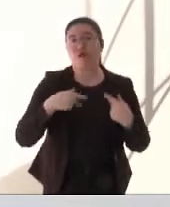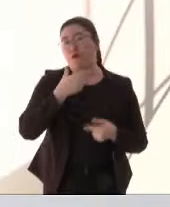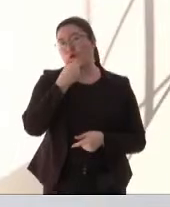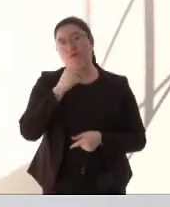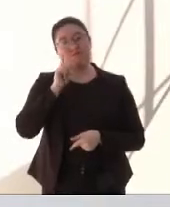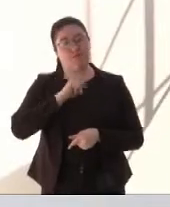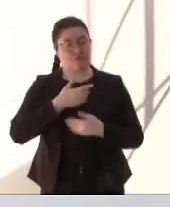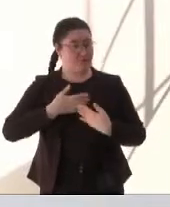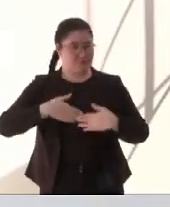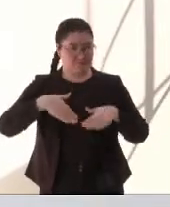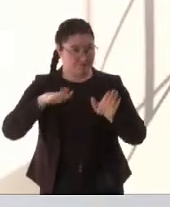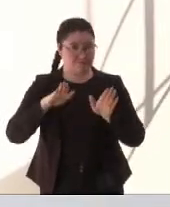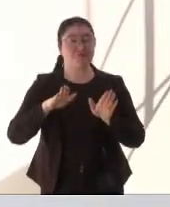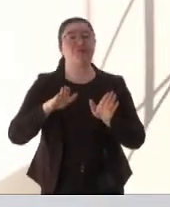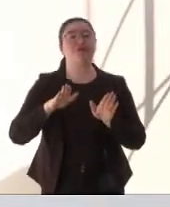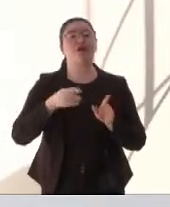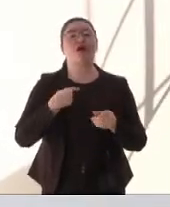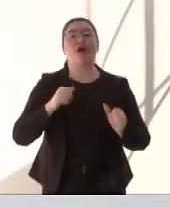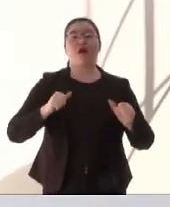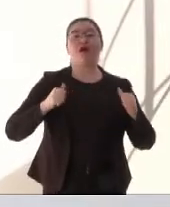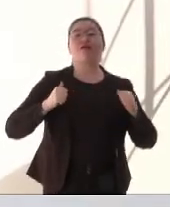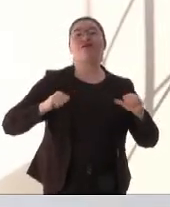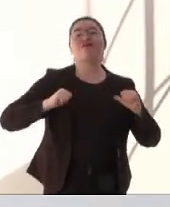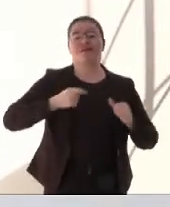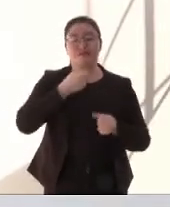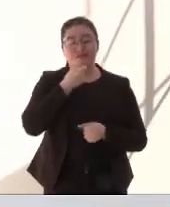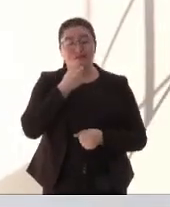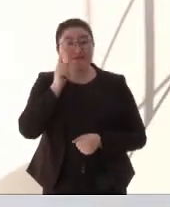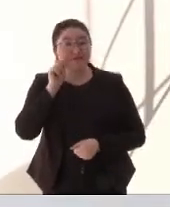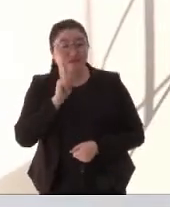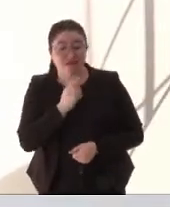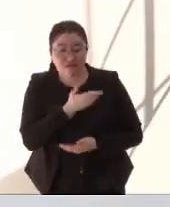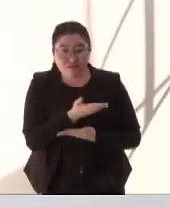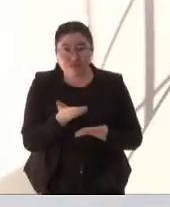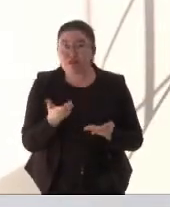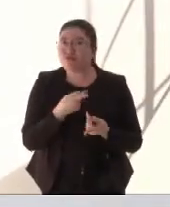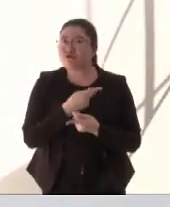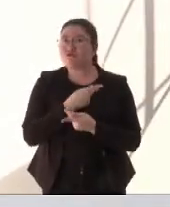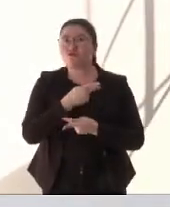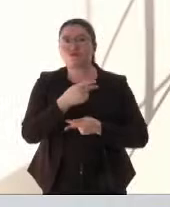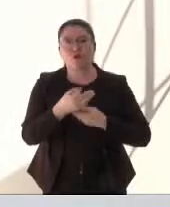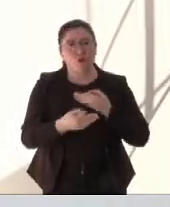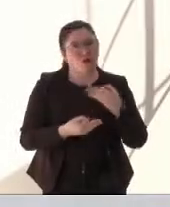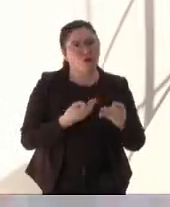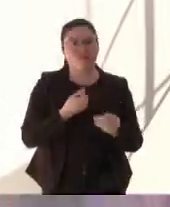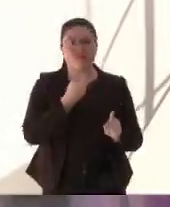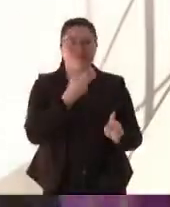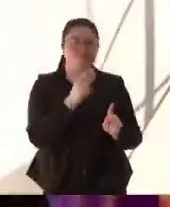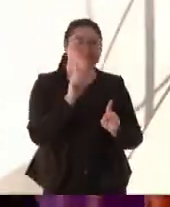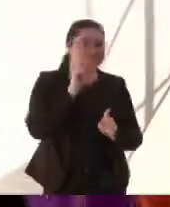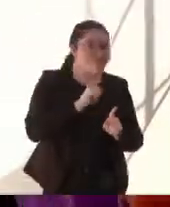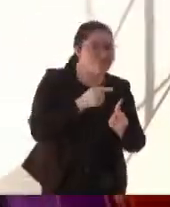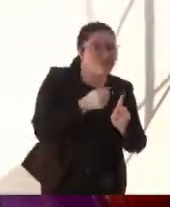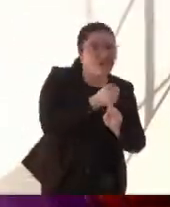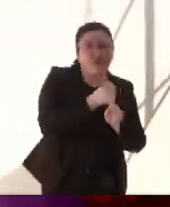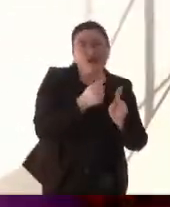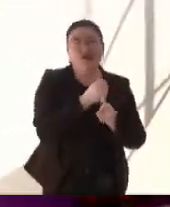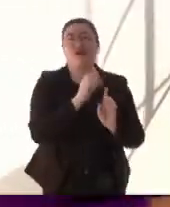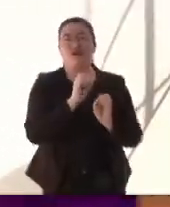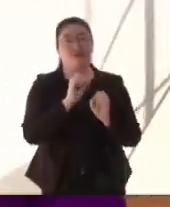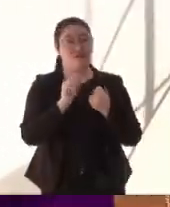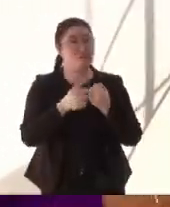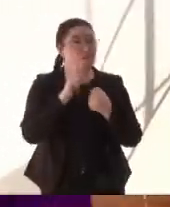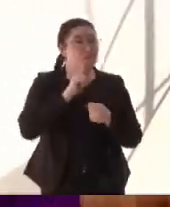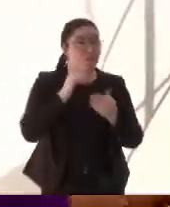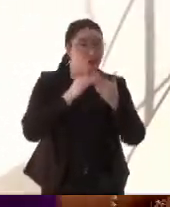adolescente, a una mujer, a una adulta mayor, será perseguido, será investigado, será